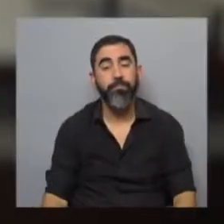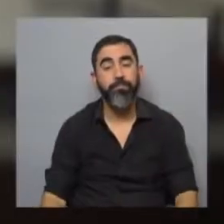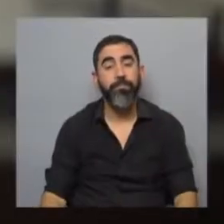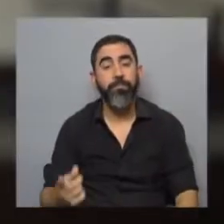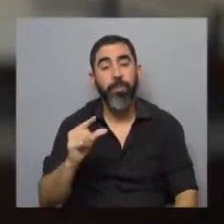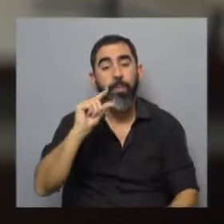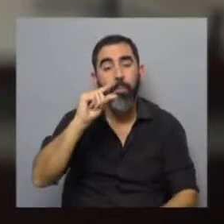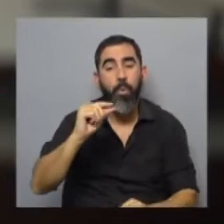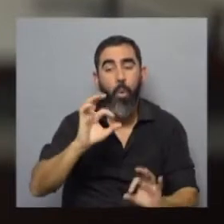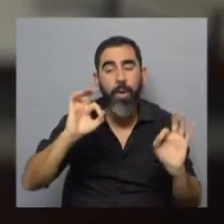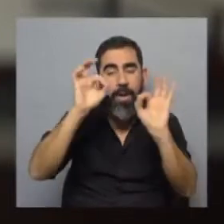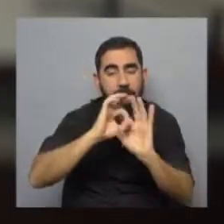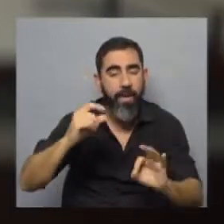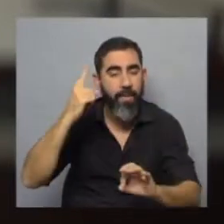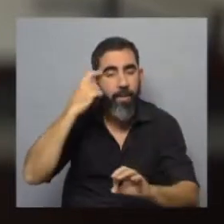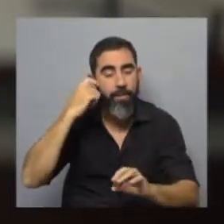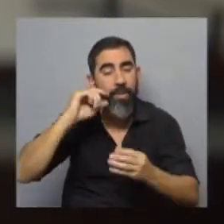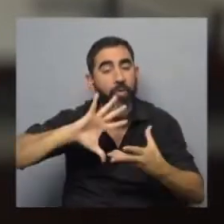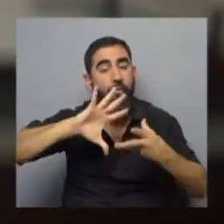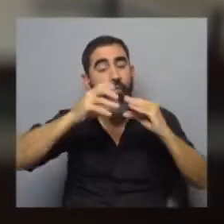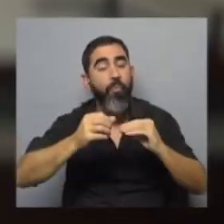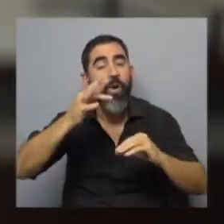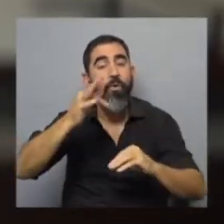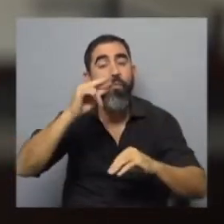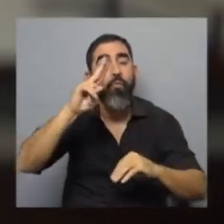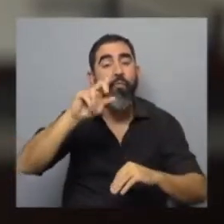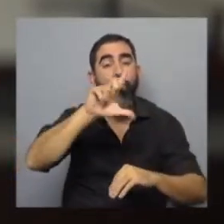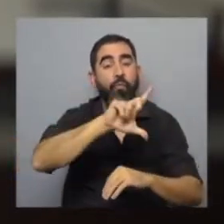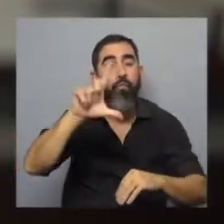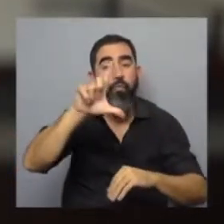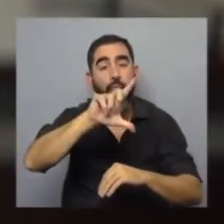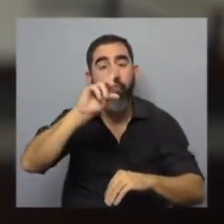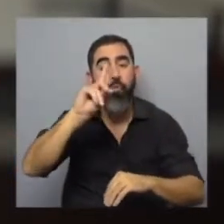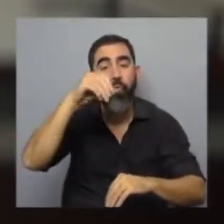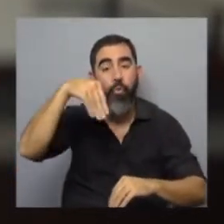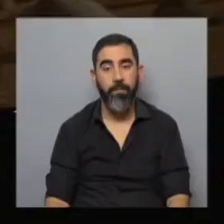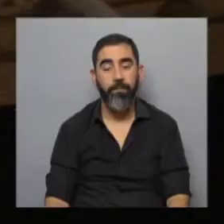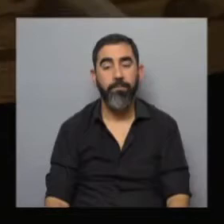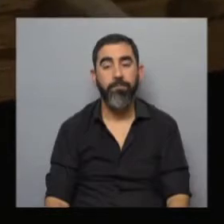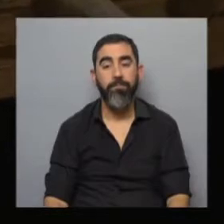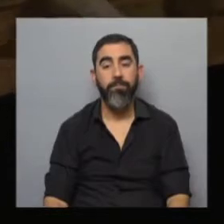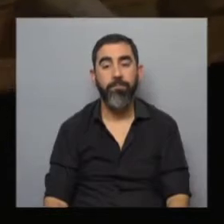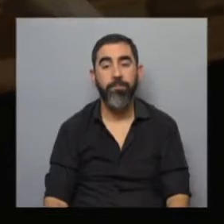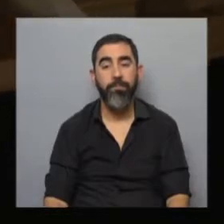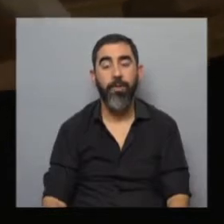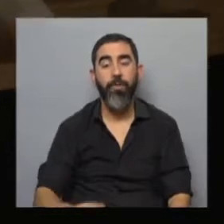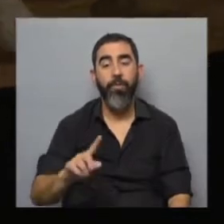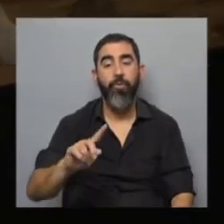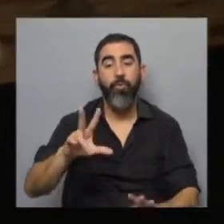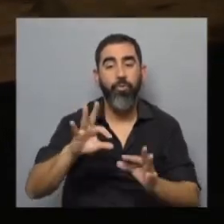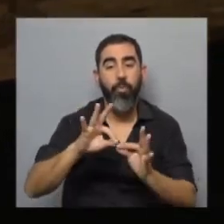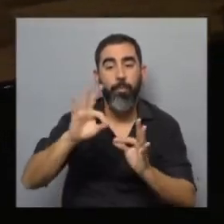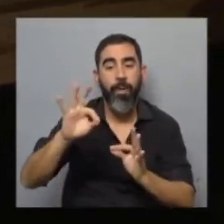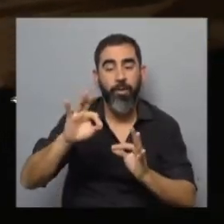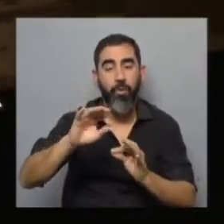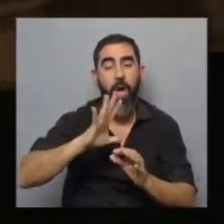poca o ninguna experiencia en el formato Full Dome, que es el formato que tenemos los planetarios digitales. Tiene 18 metros de diámetro,